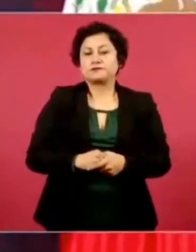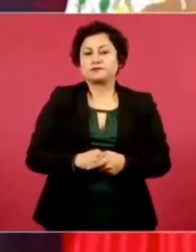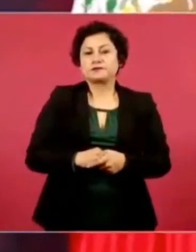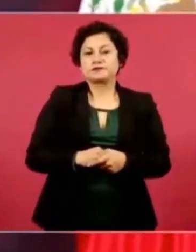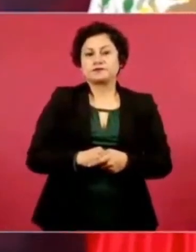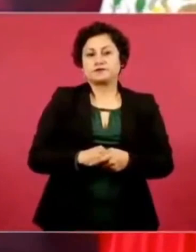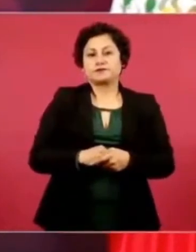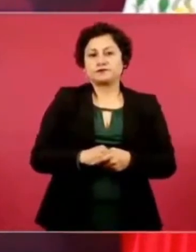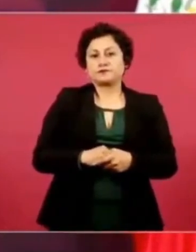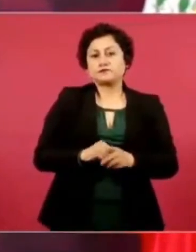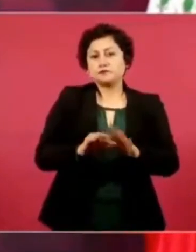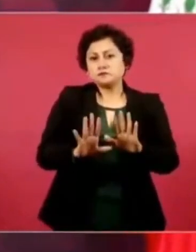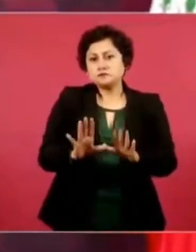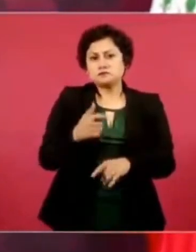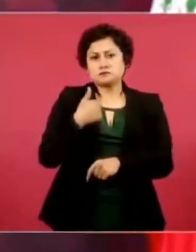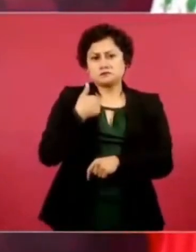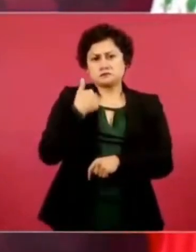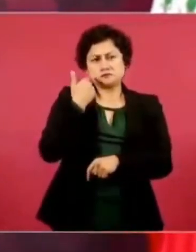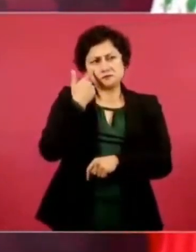empiezo a notarlo